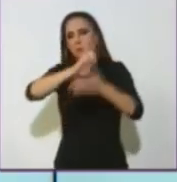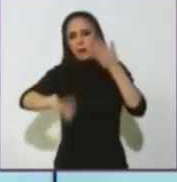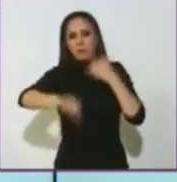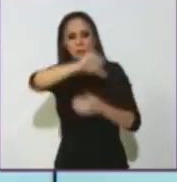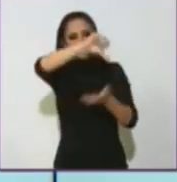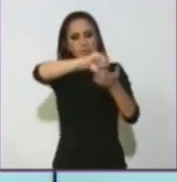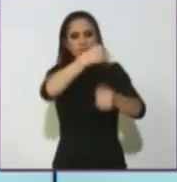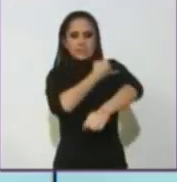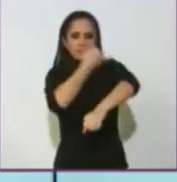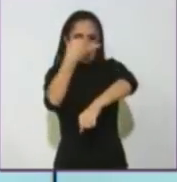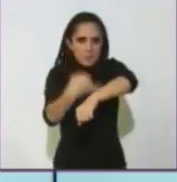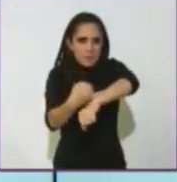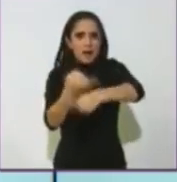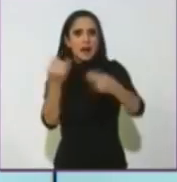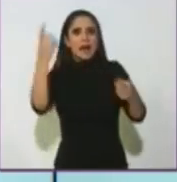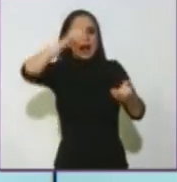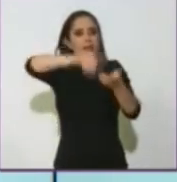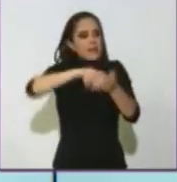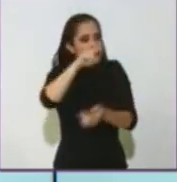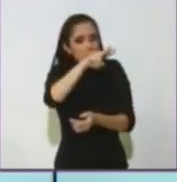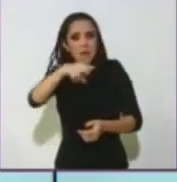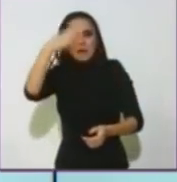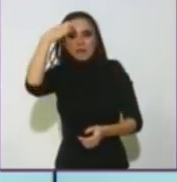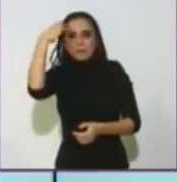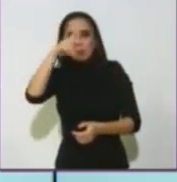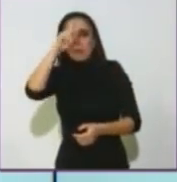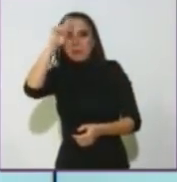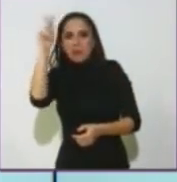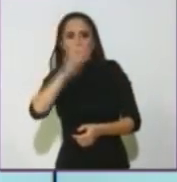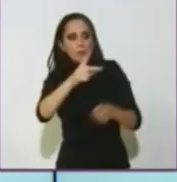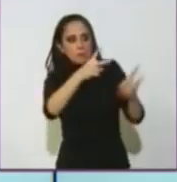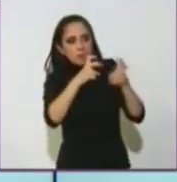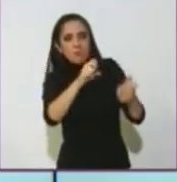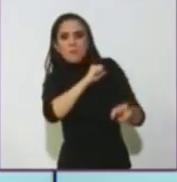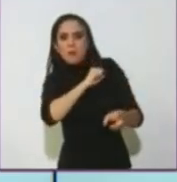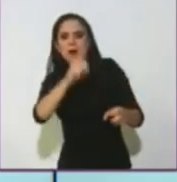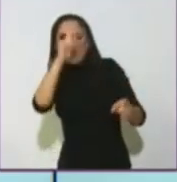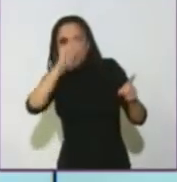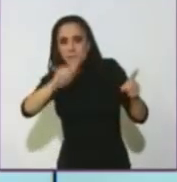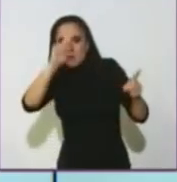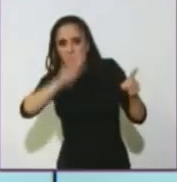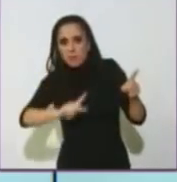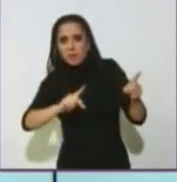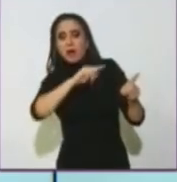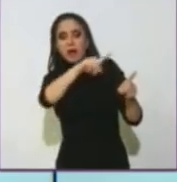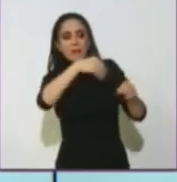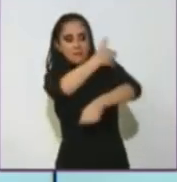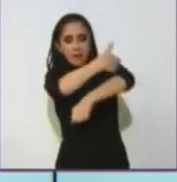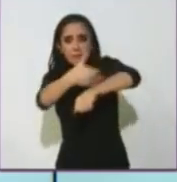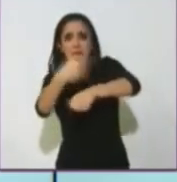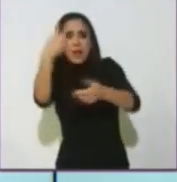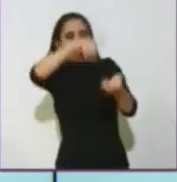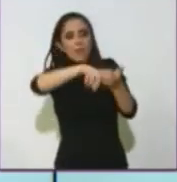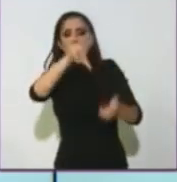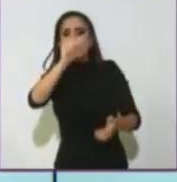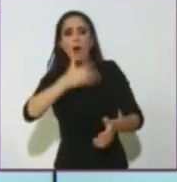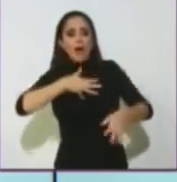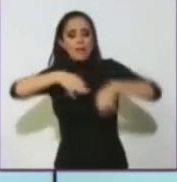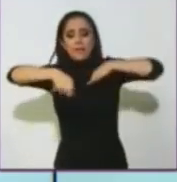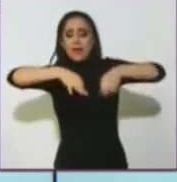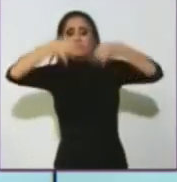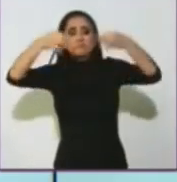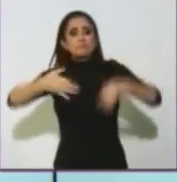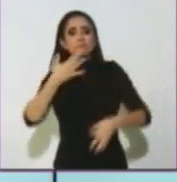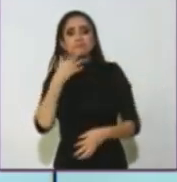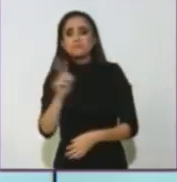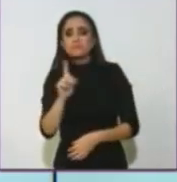y en muchos de los lugares donde se cometen los mayores delitos qué es lo que sucede en las familias no tienen un trabajo digno no